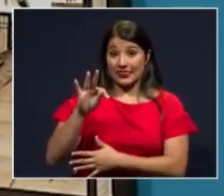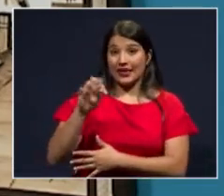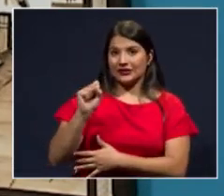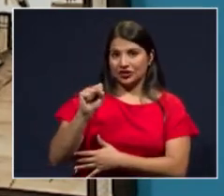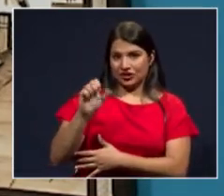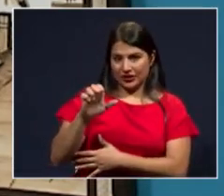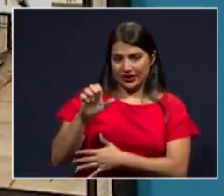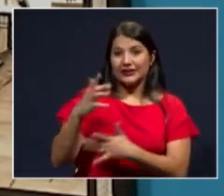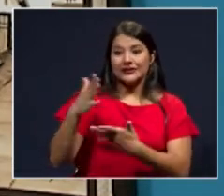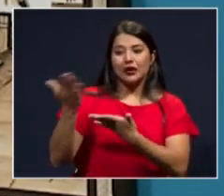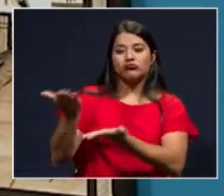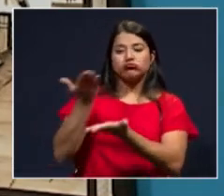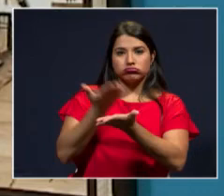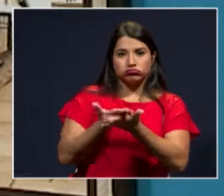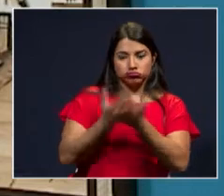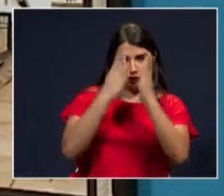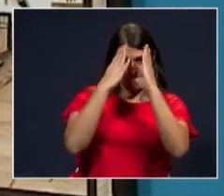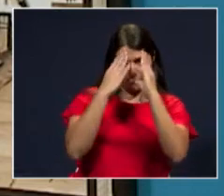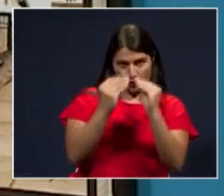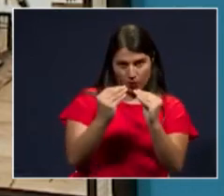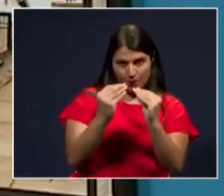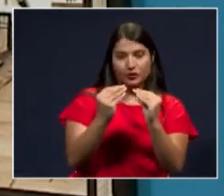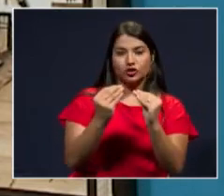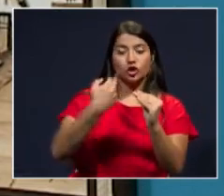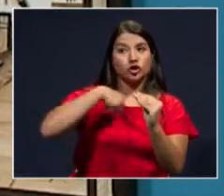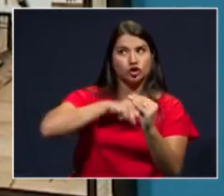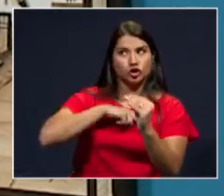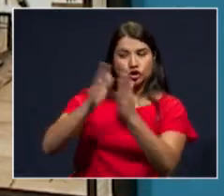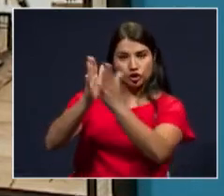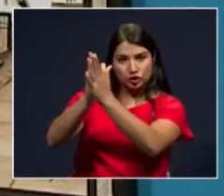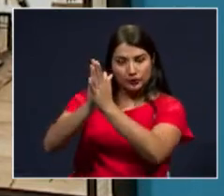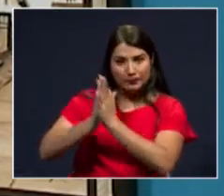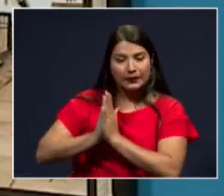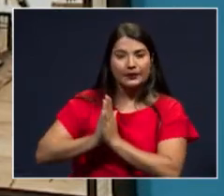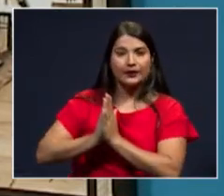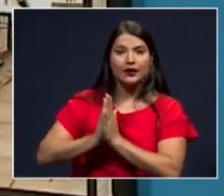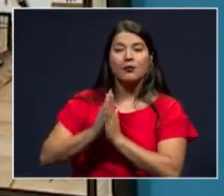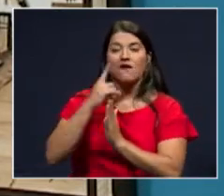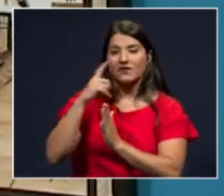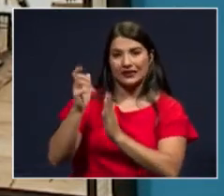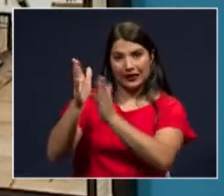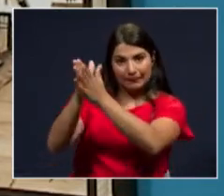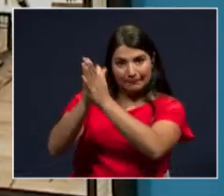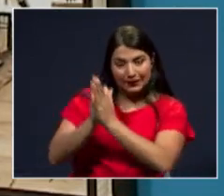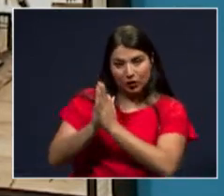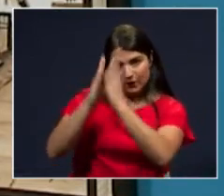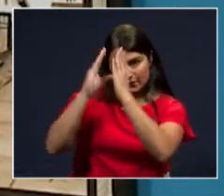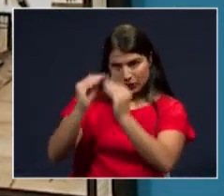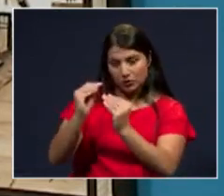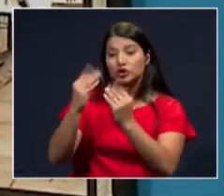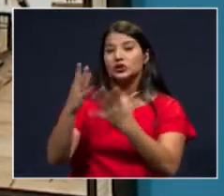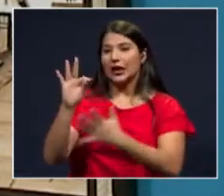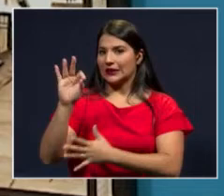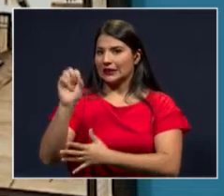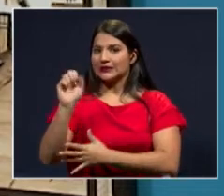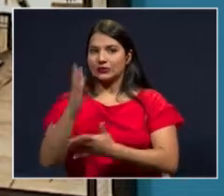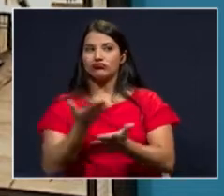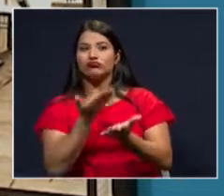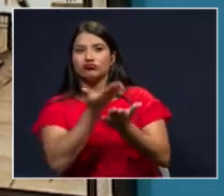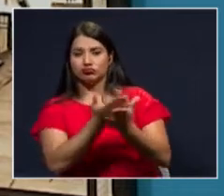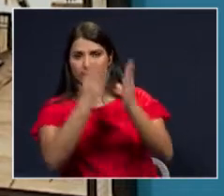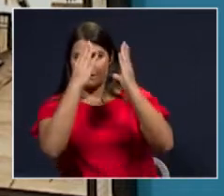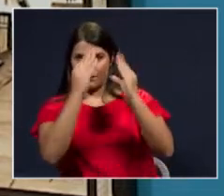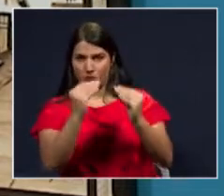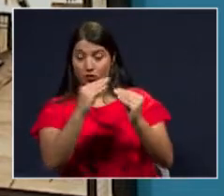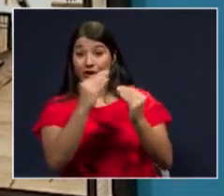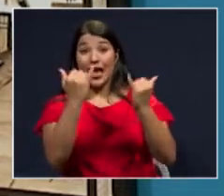repito, ante petición expresa, requerimiento expreso de la Fiscalía, y en este